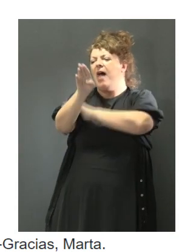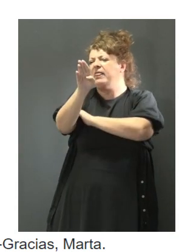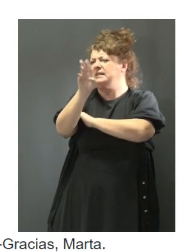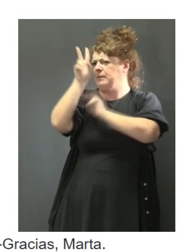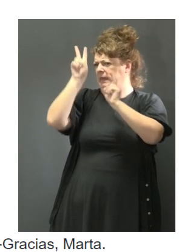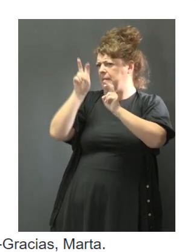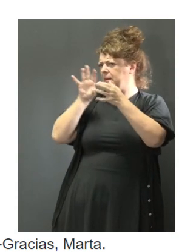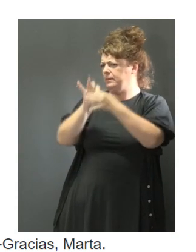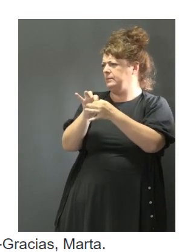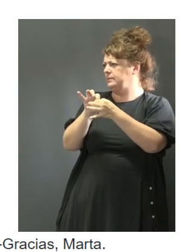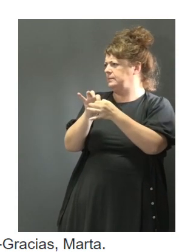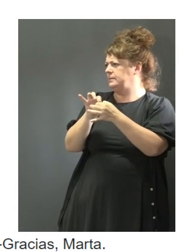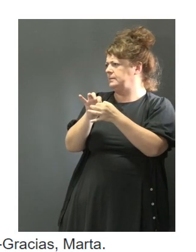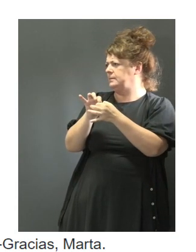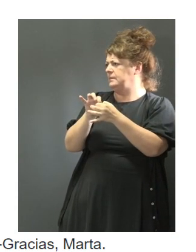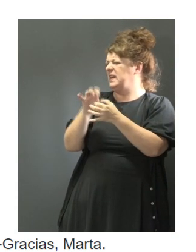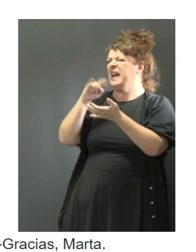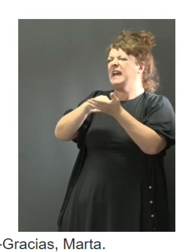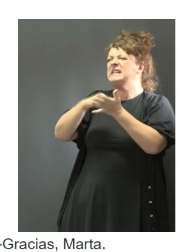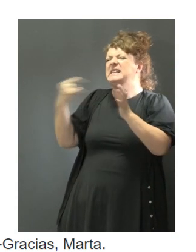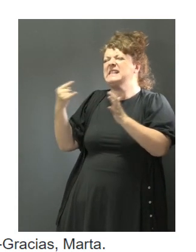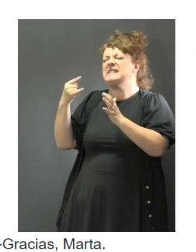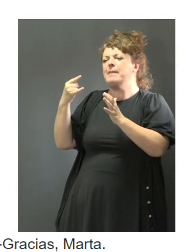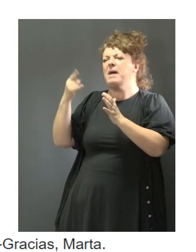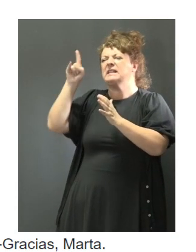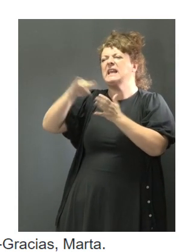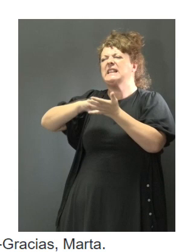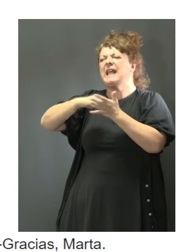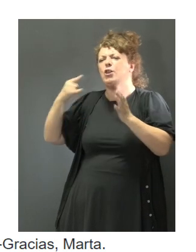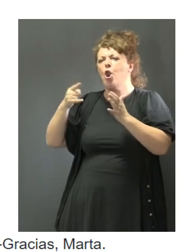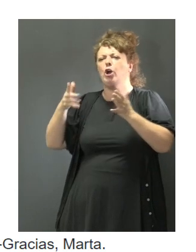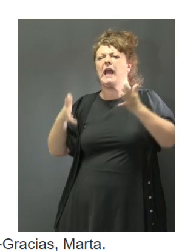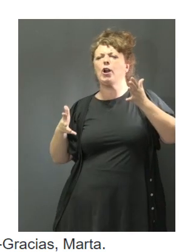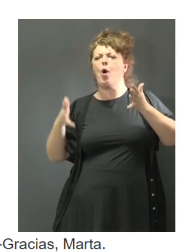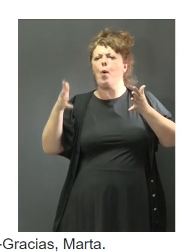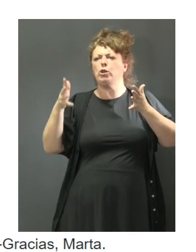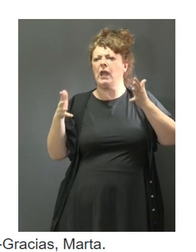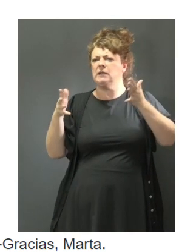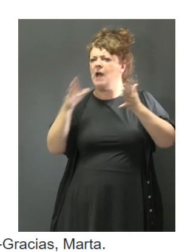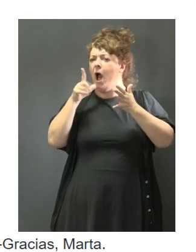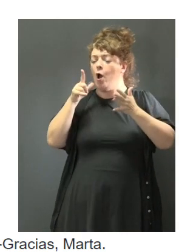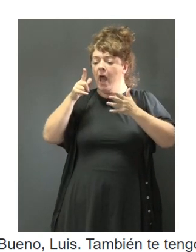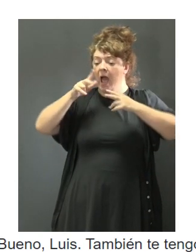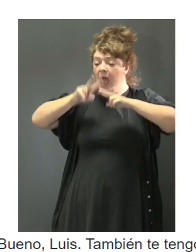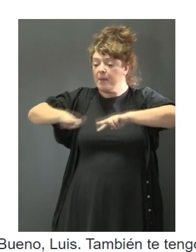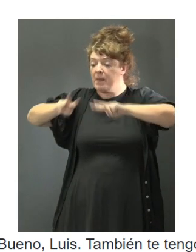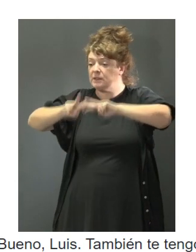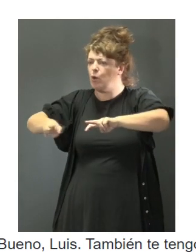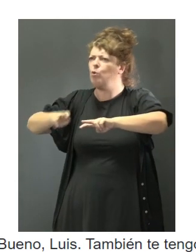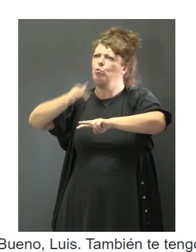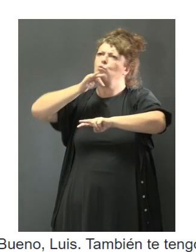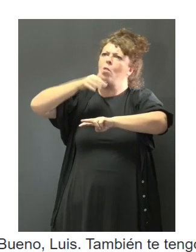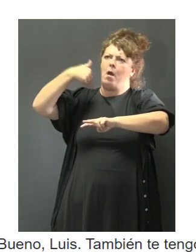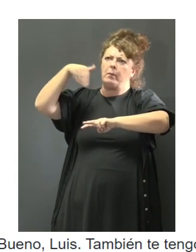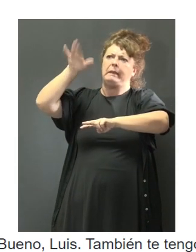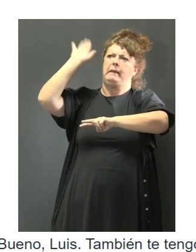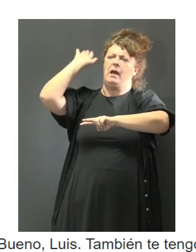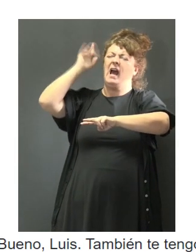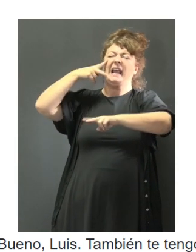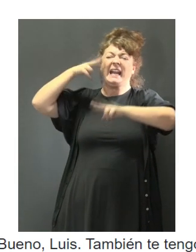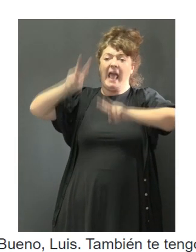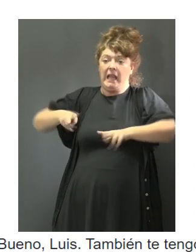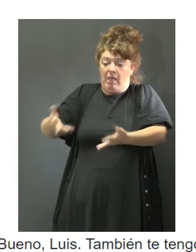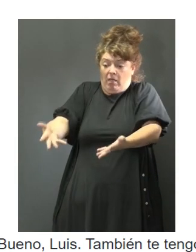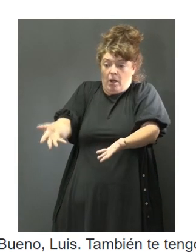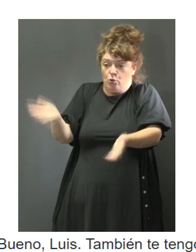accesibilidad, hablando sobre sistemas y tecnologías robóticas que se están investigando, quizá todavía no son una